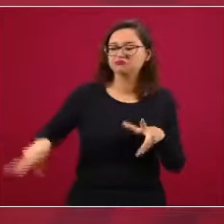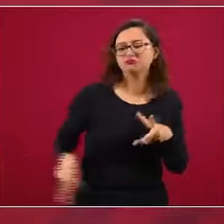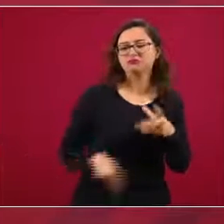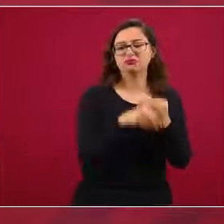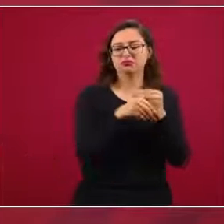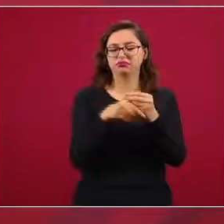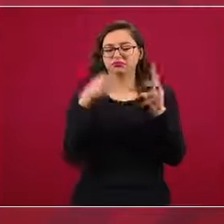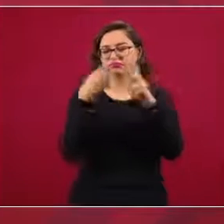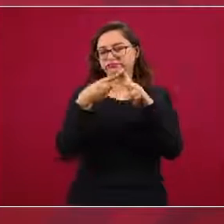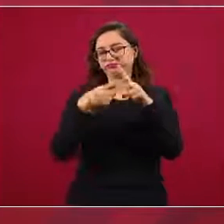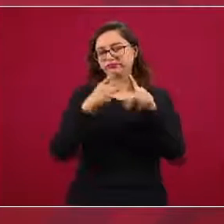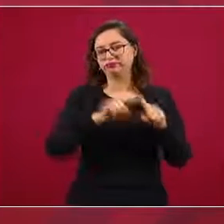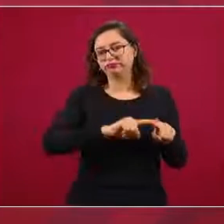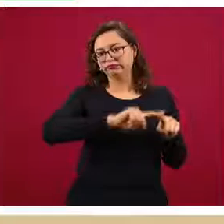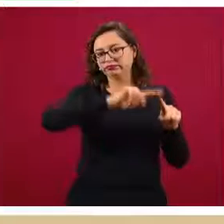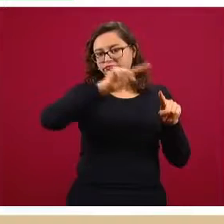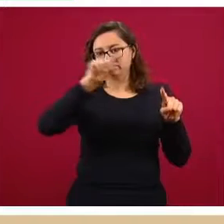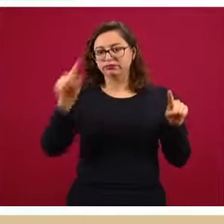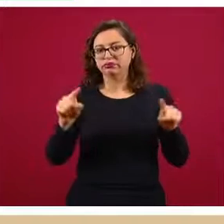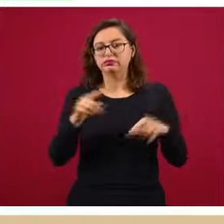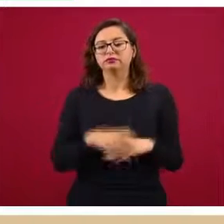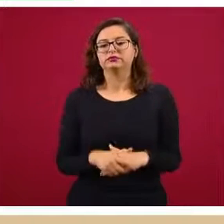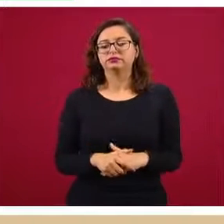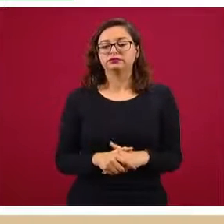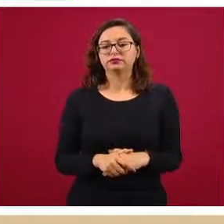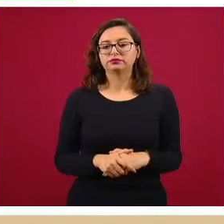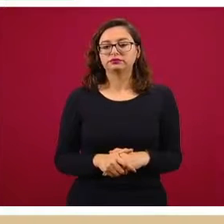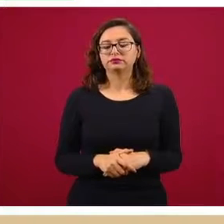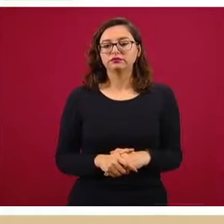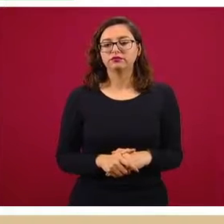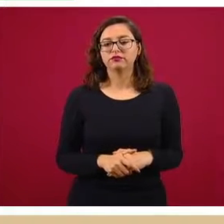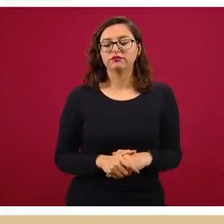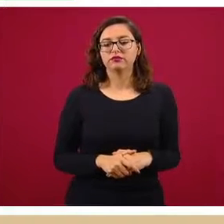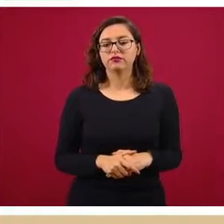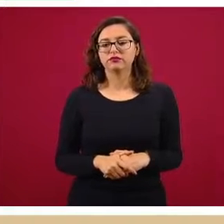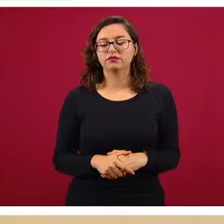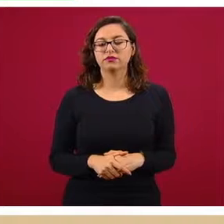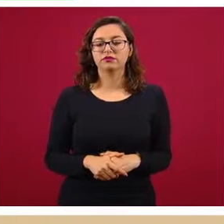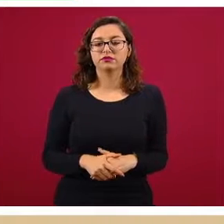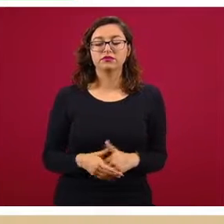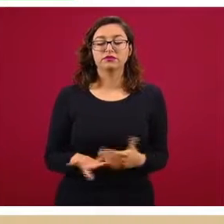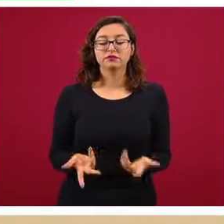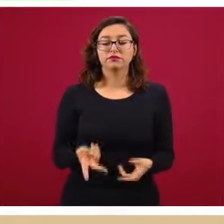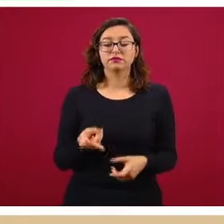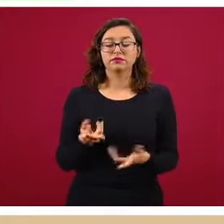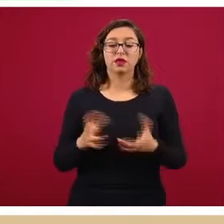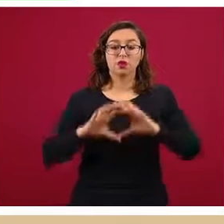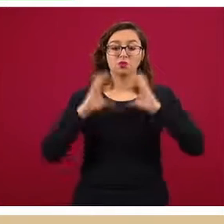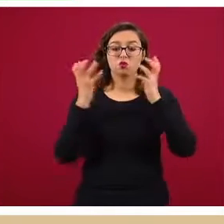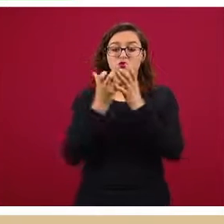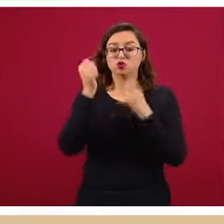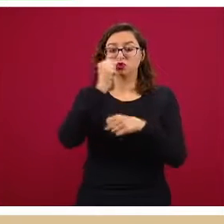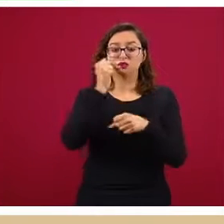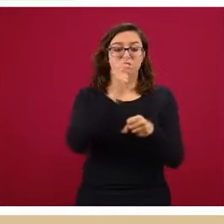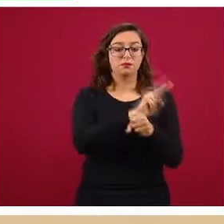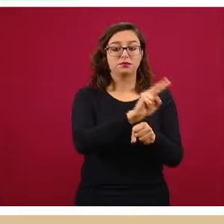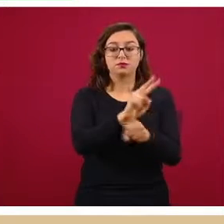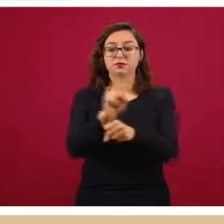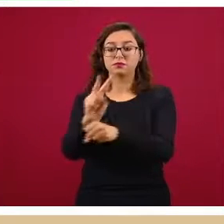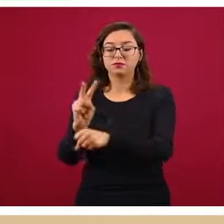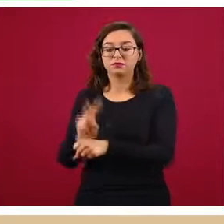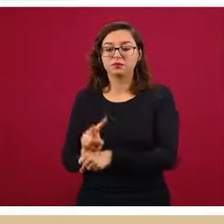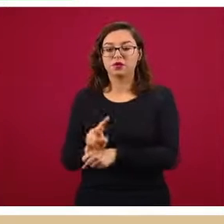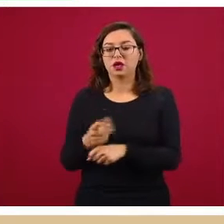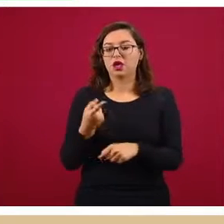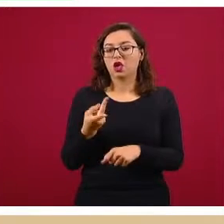vez. Recuerden siempre que es convencional en los sistemas de vigilancia epidemiológica del mundo no incluir